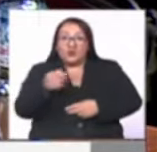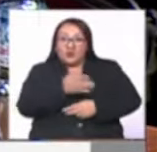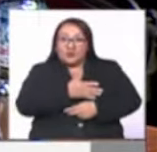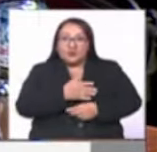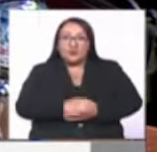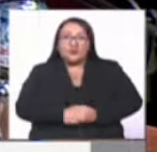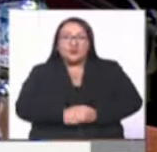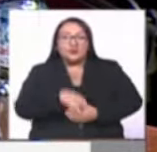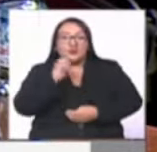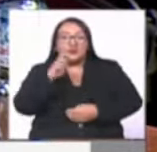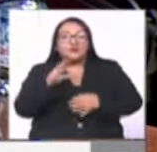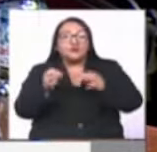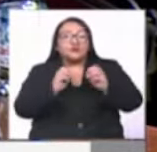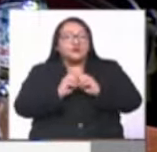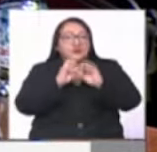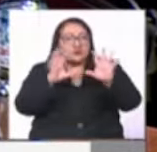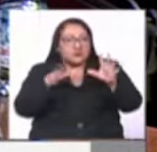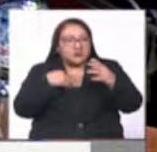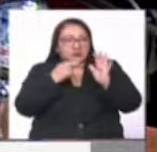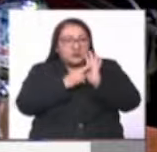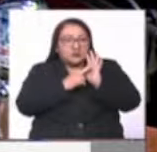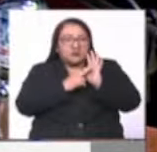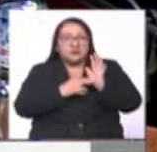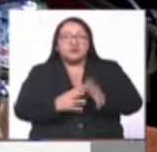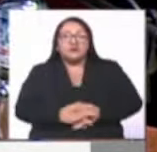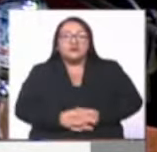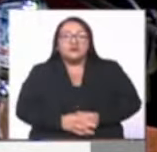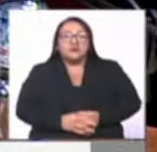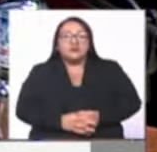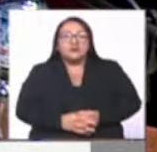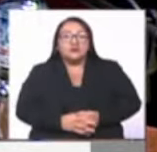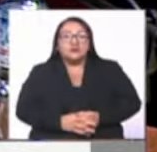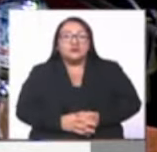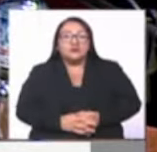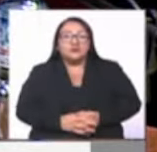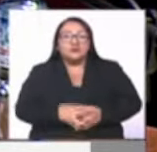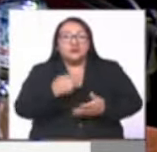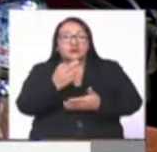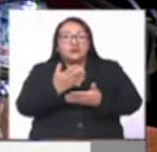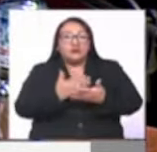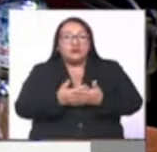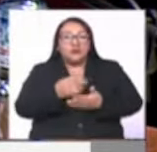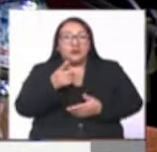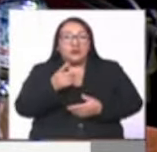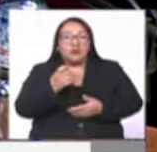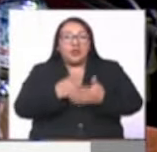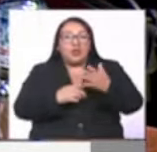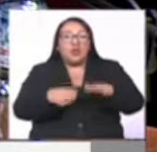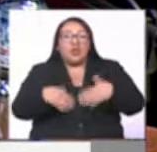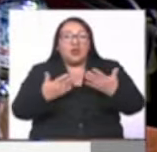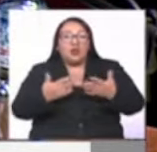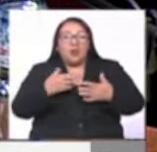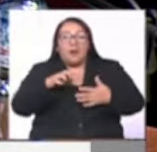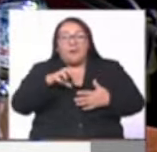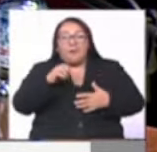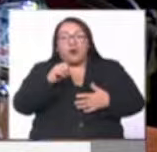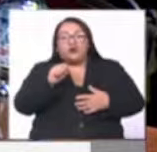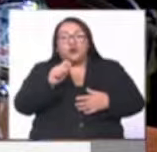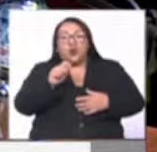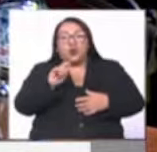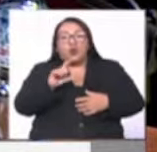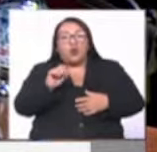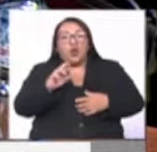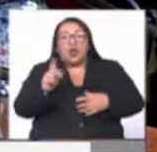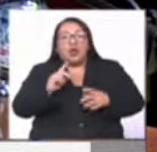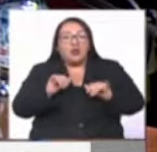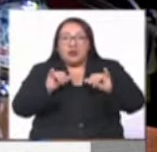decían claramente y lo pueden ver en la diapositiva que los requisitos son para postular para postular al cargo no